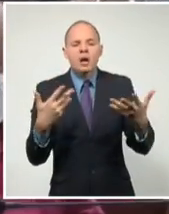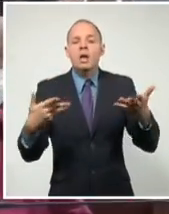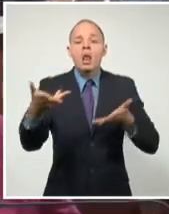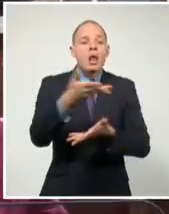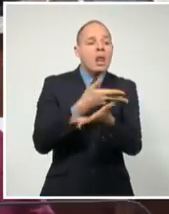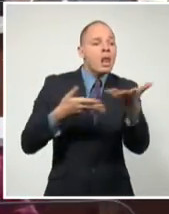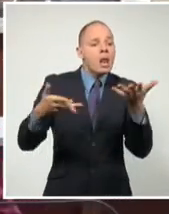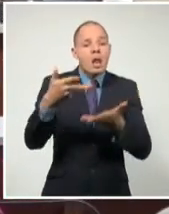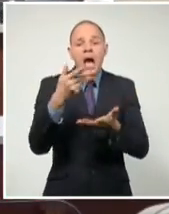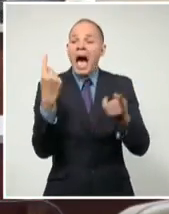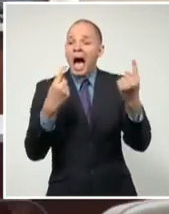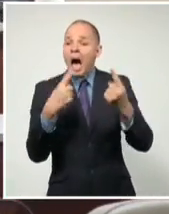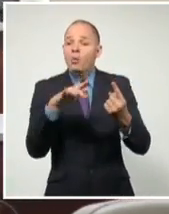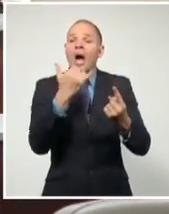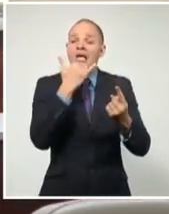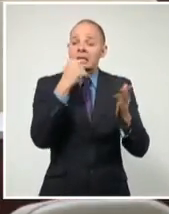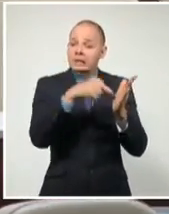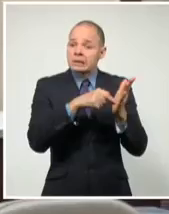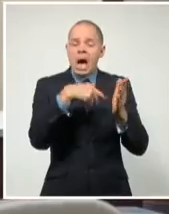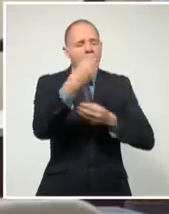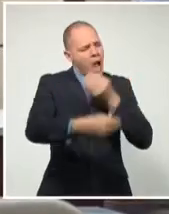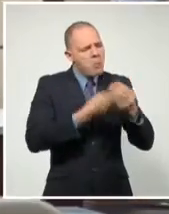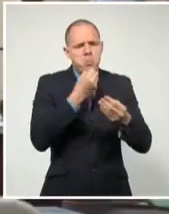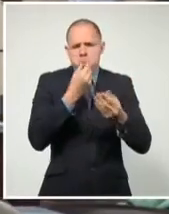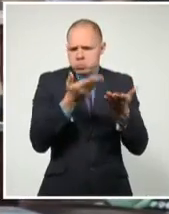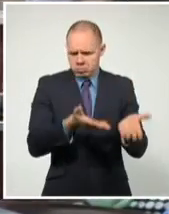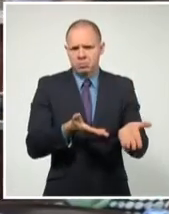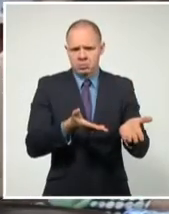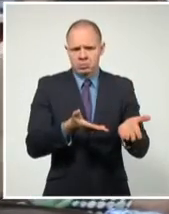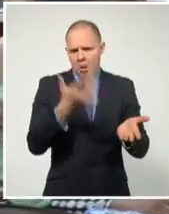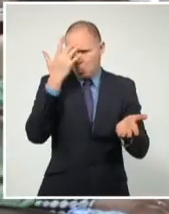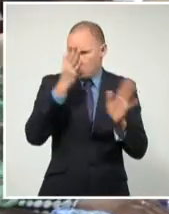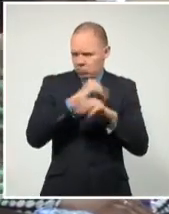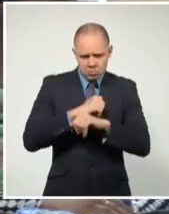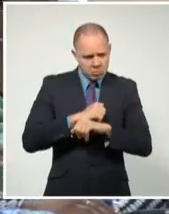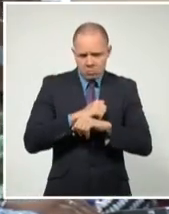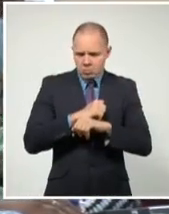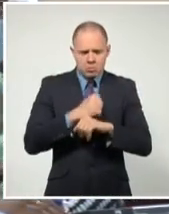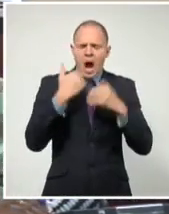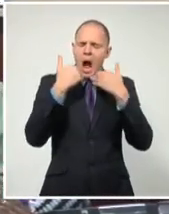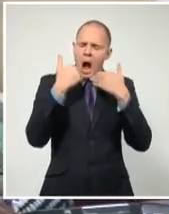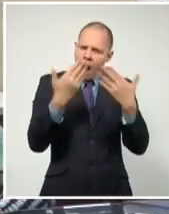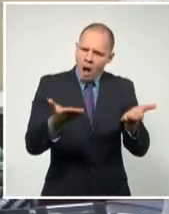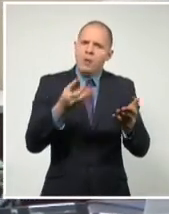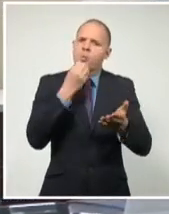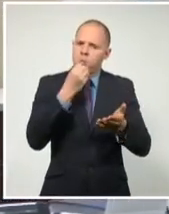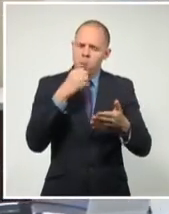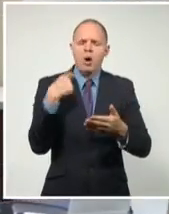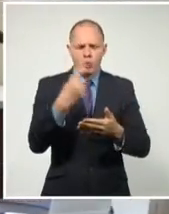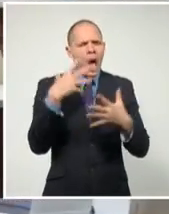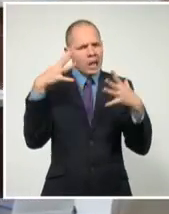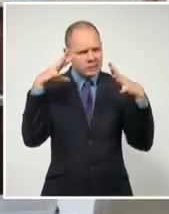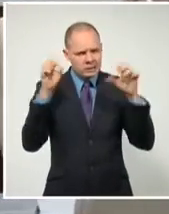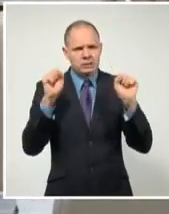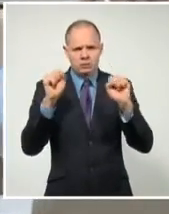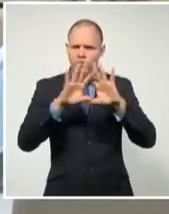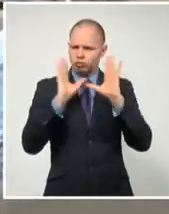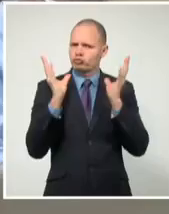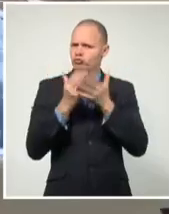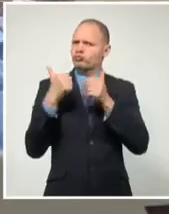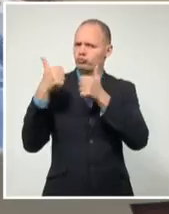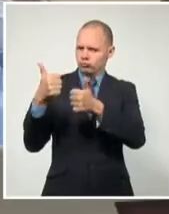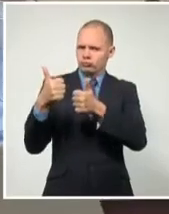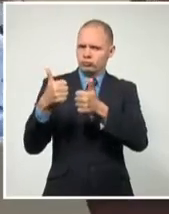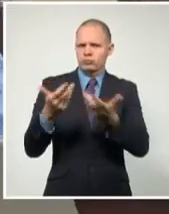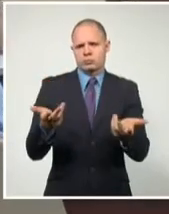propongamos cambiar todo lo que tenga que ser cambiado y hay toda la decisión, toda la comprensión por parte de la dirección